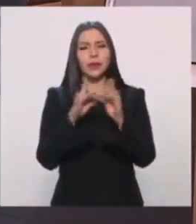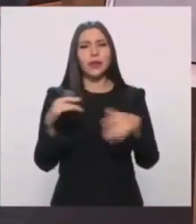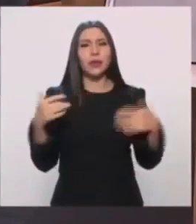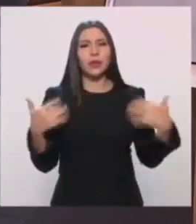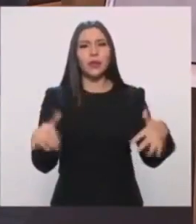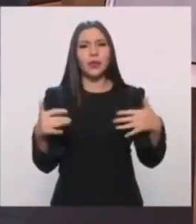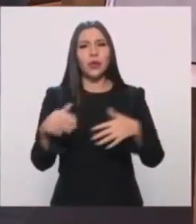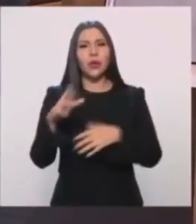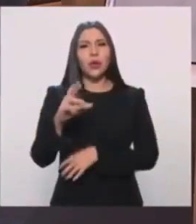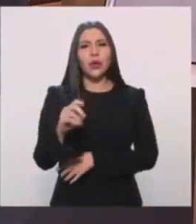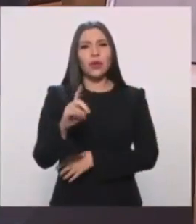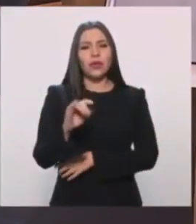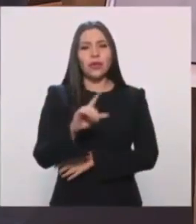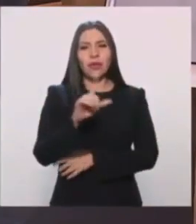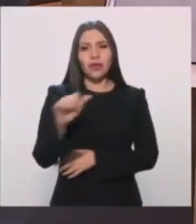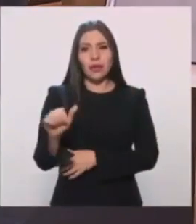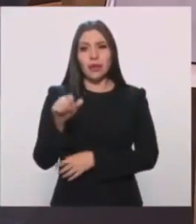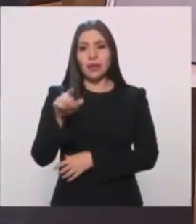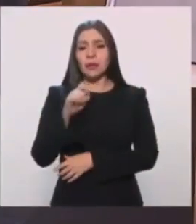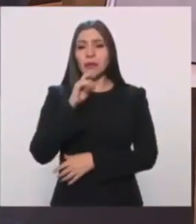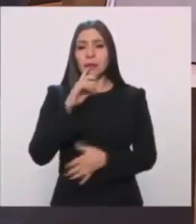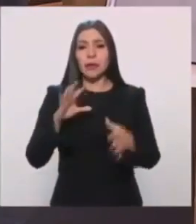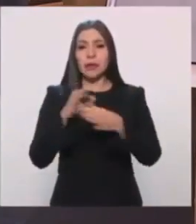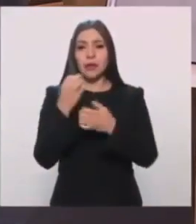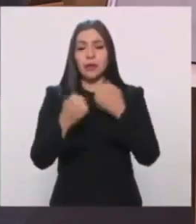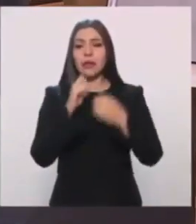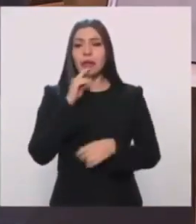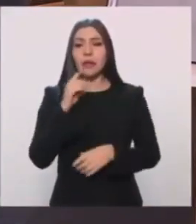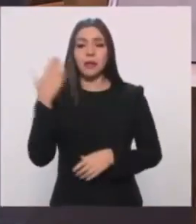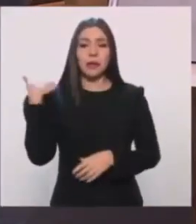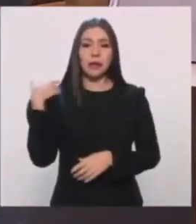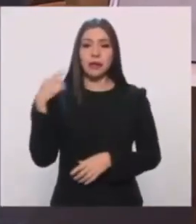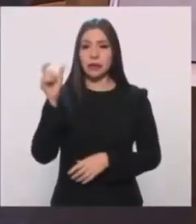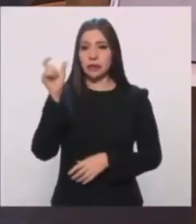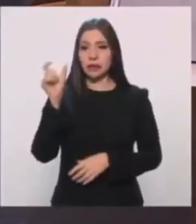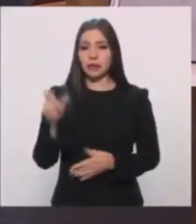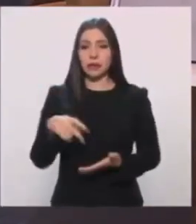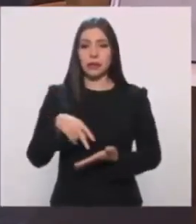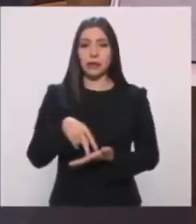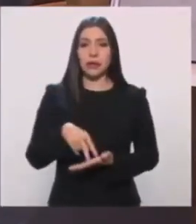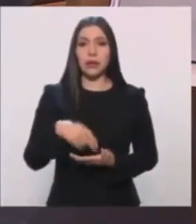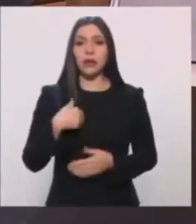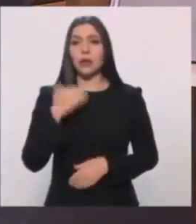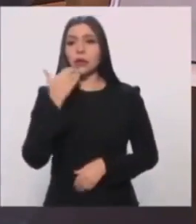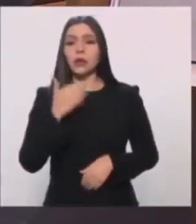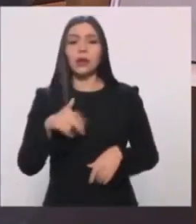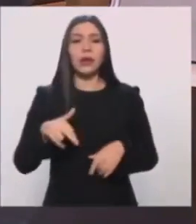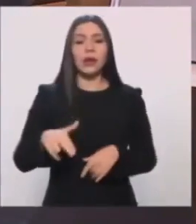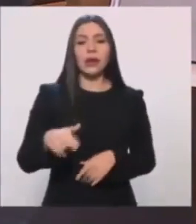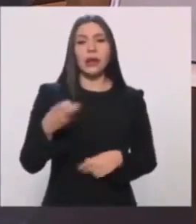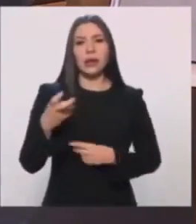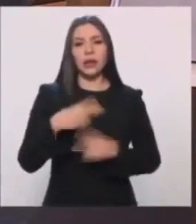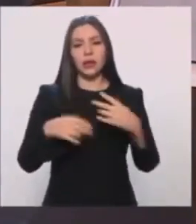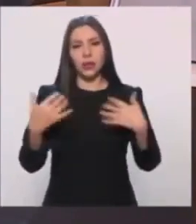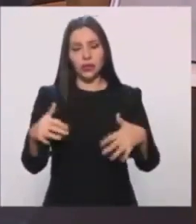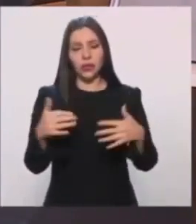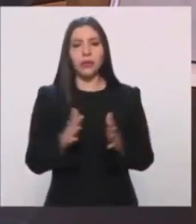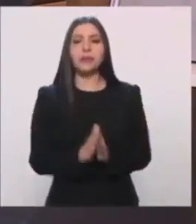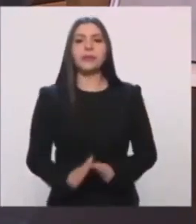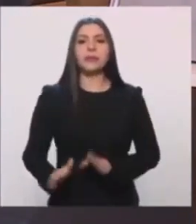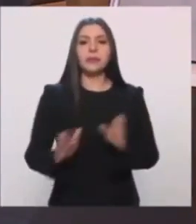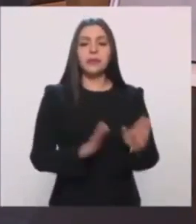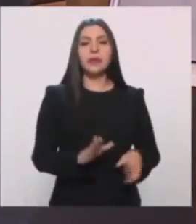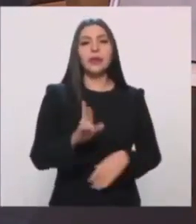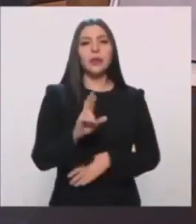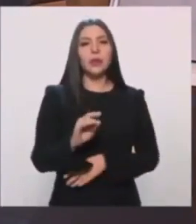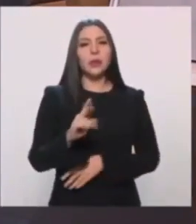hablando de las rutinas de ejercicio, tiene que ver mucho con la postura. Quiere decir que si a mí me duelen es porque No te camino paras, chueco, sí. una cosa por el estilo. Y también nos comenta Roberto